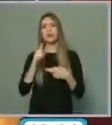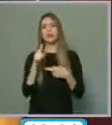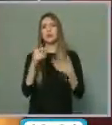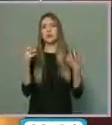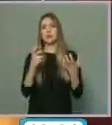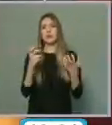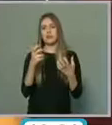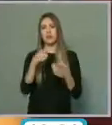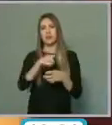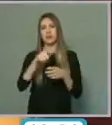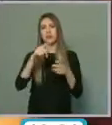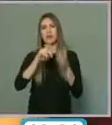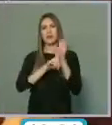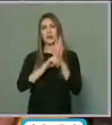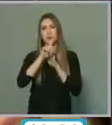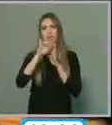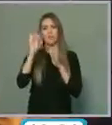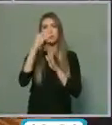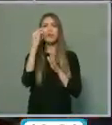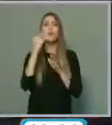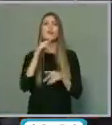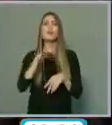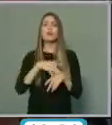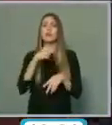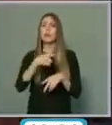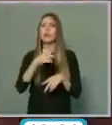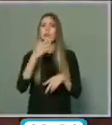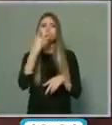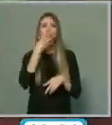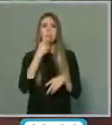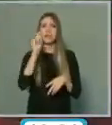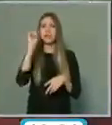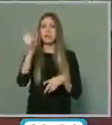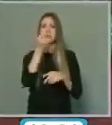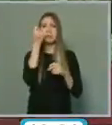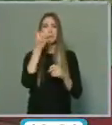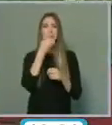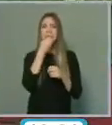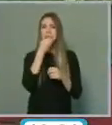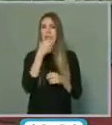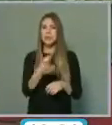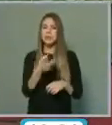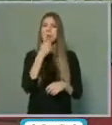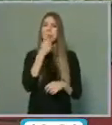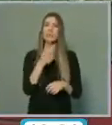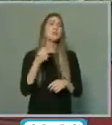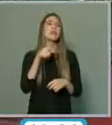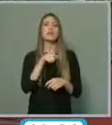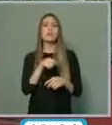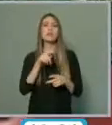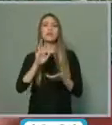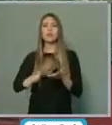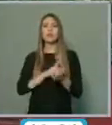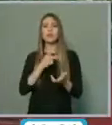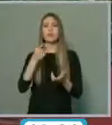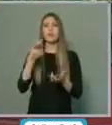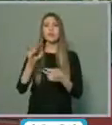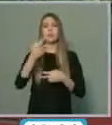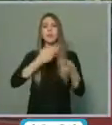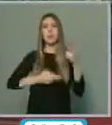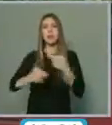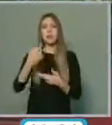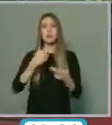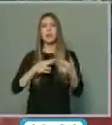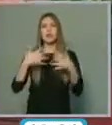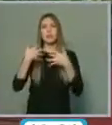cohete, que es algo impresionante porque es tecnología de punta, pudimos ver también que regresaron, ¿no? Estas como